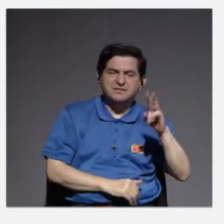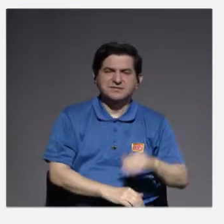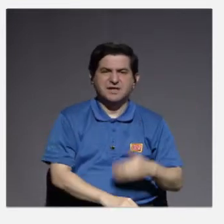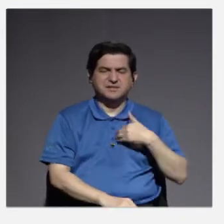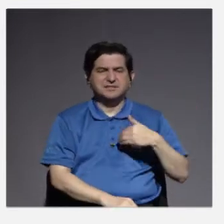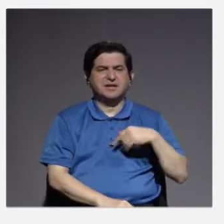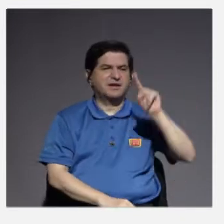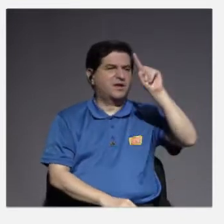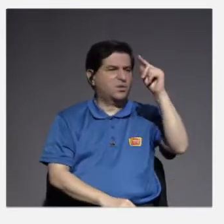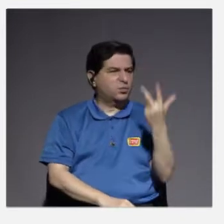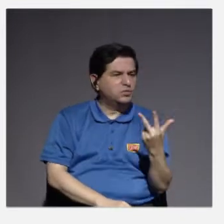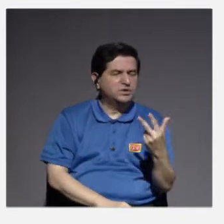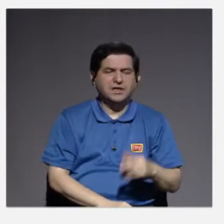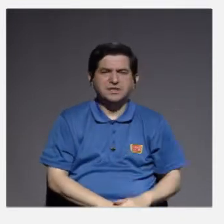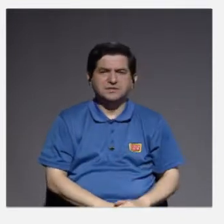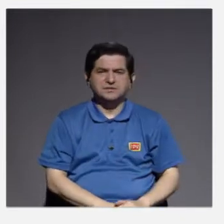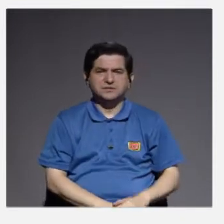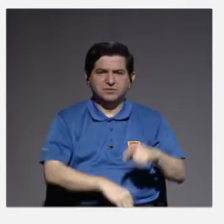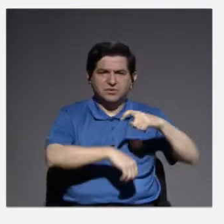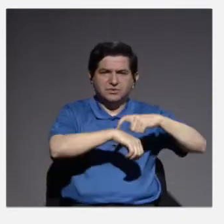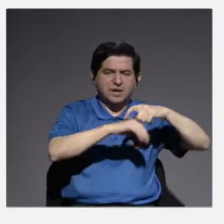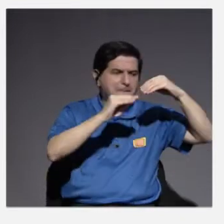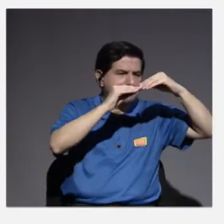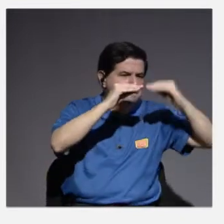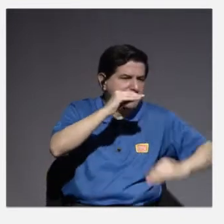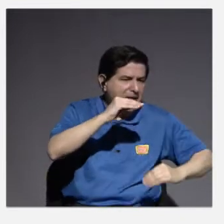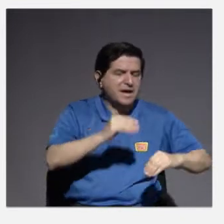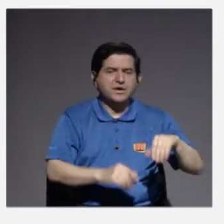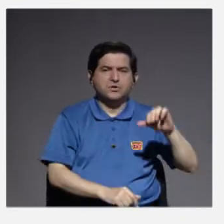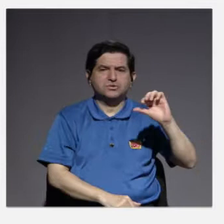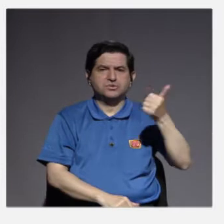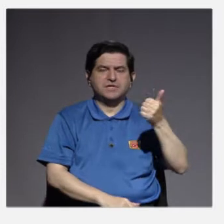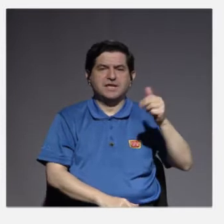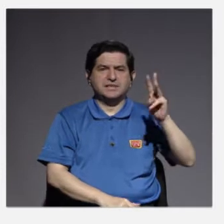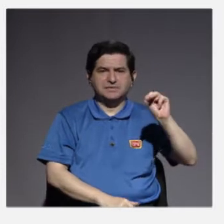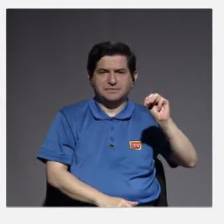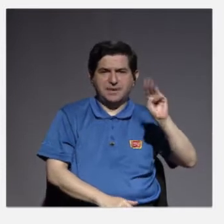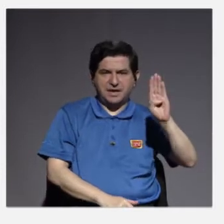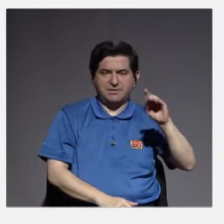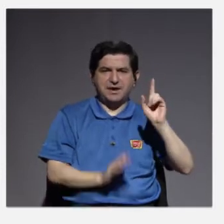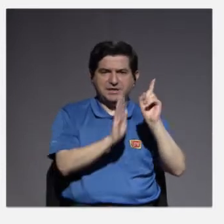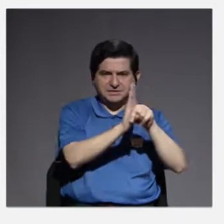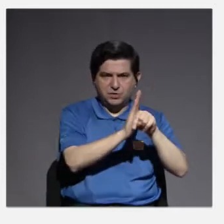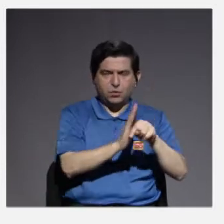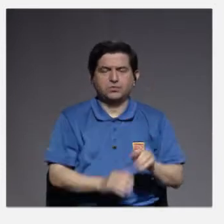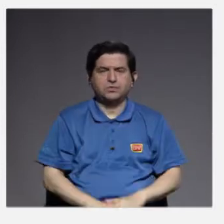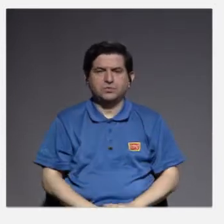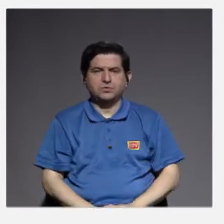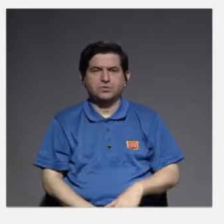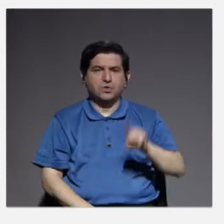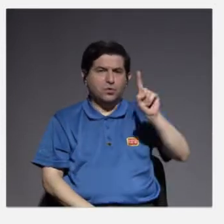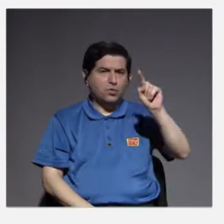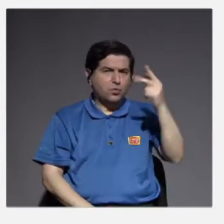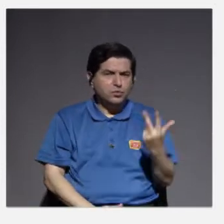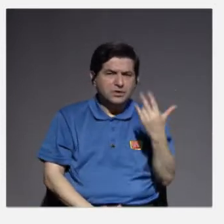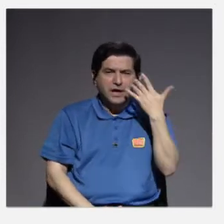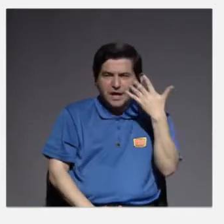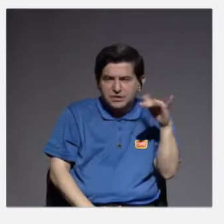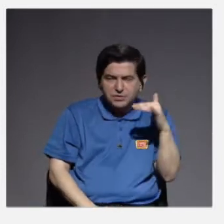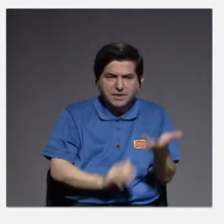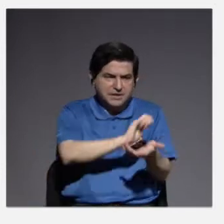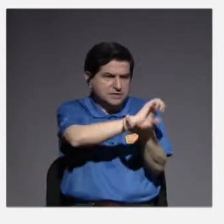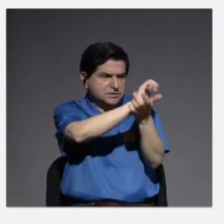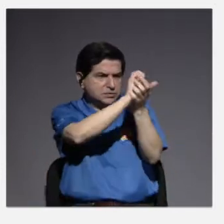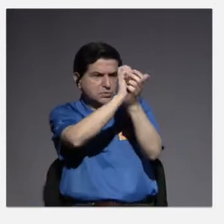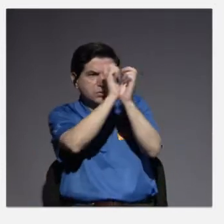tenemos una tercera parte con velocidades inferiores a 10 megas por segundo, y más bien esa tercera parte parece que migra